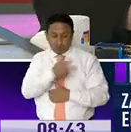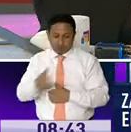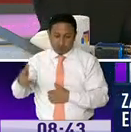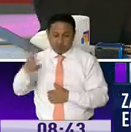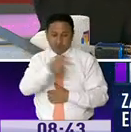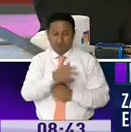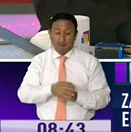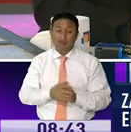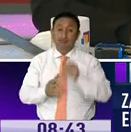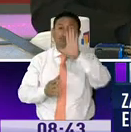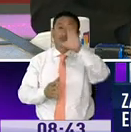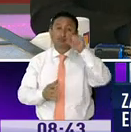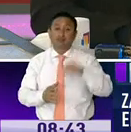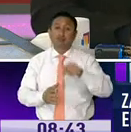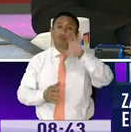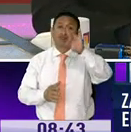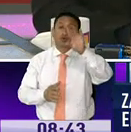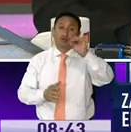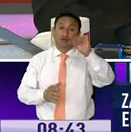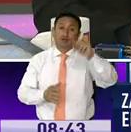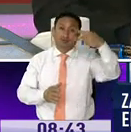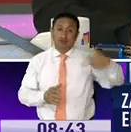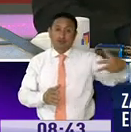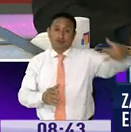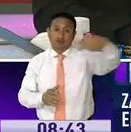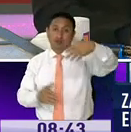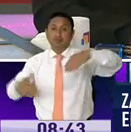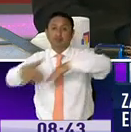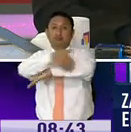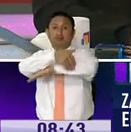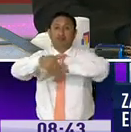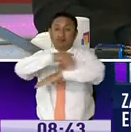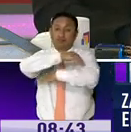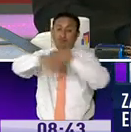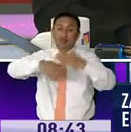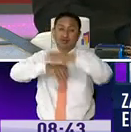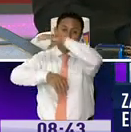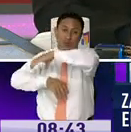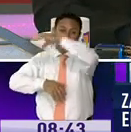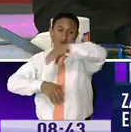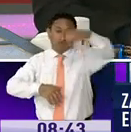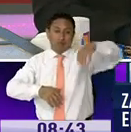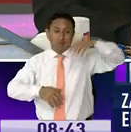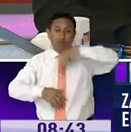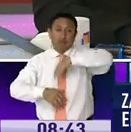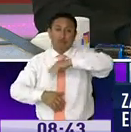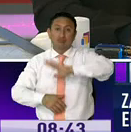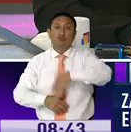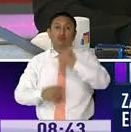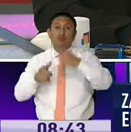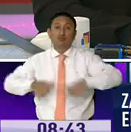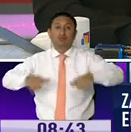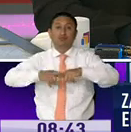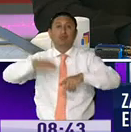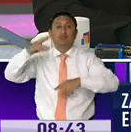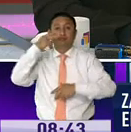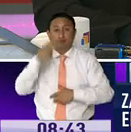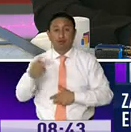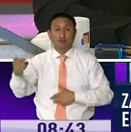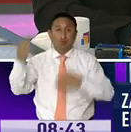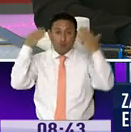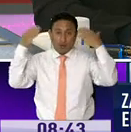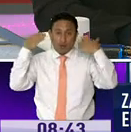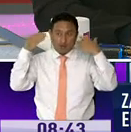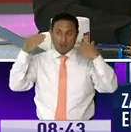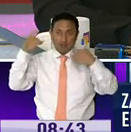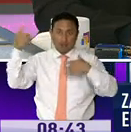las 5.800 cámaras están en los pasos fronterizos, en todas las provincias. ¿Dónde le estamos poniendo más atención? Obviamente en Guayaquil,